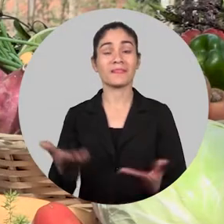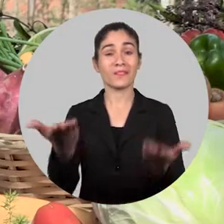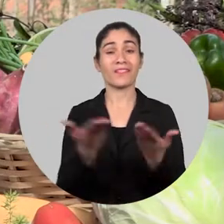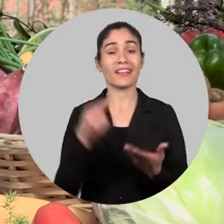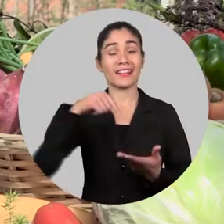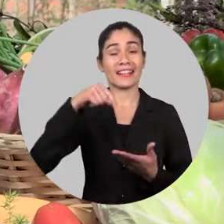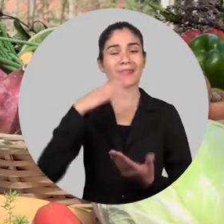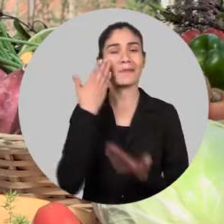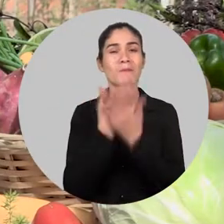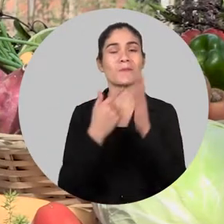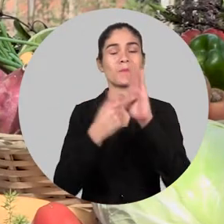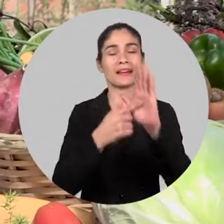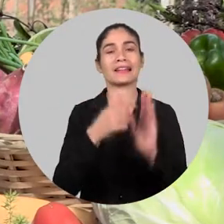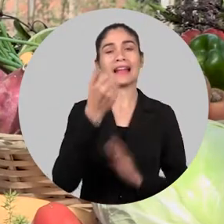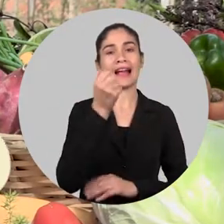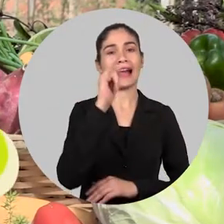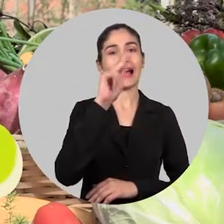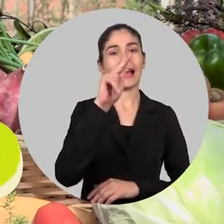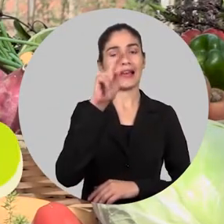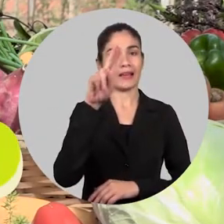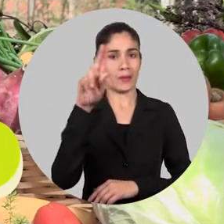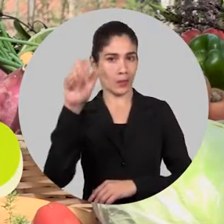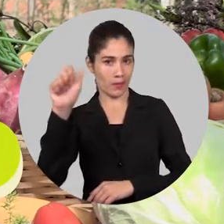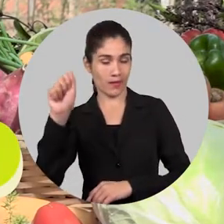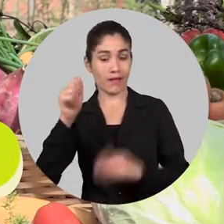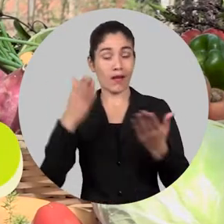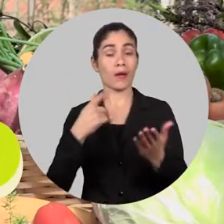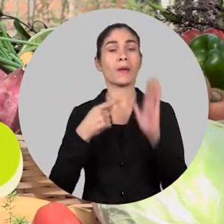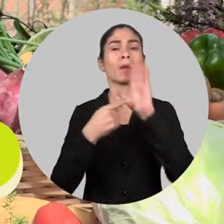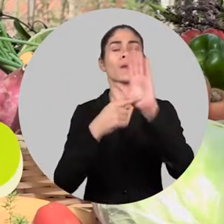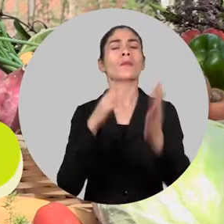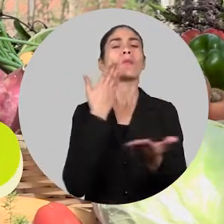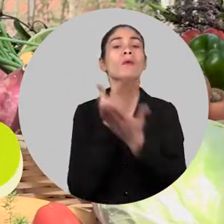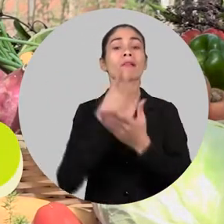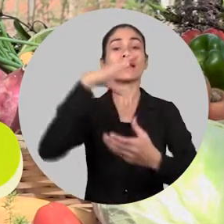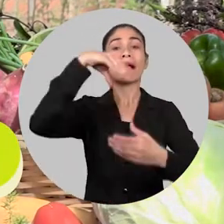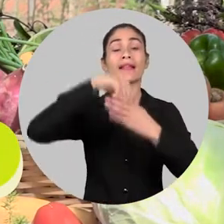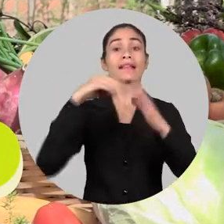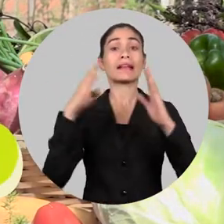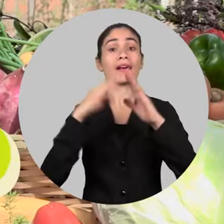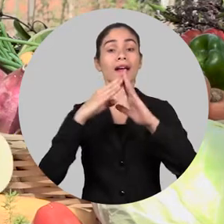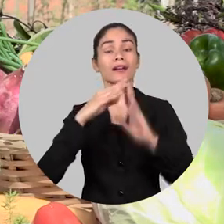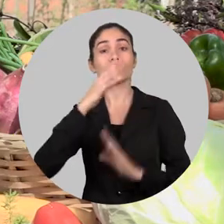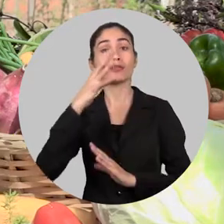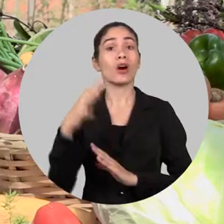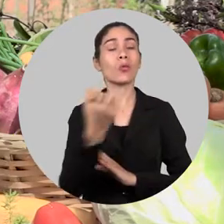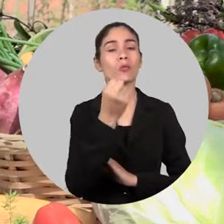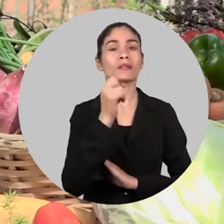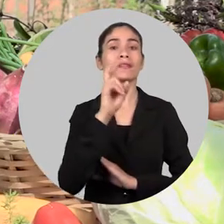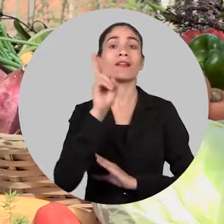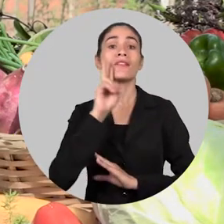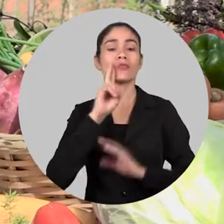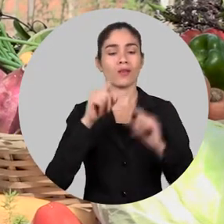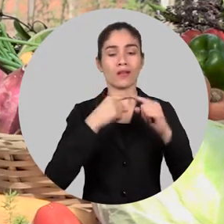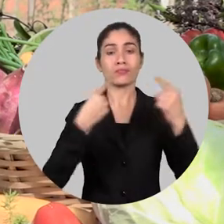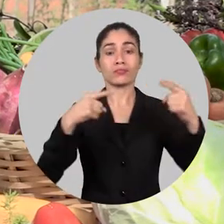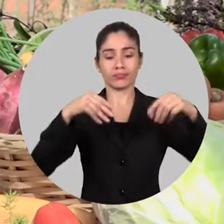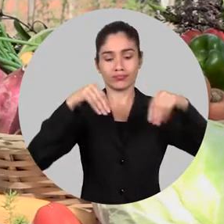Bienvenido al programa Aikua. Este día ahora ya de ella se acata esa pañina y pumá la ya por la ya instalar